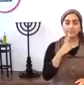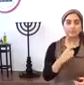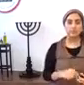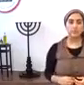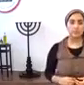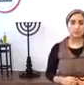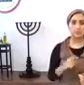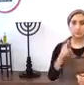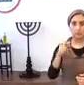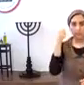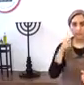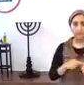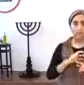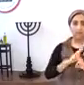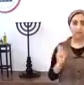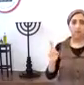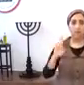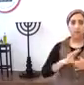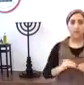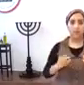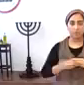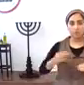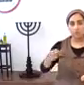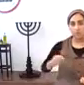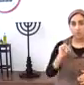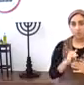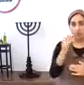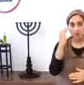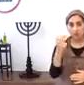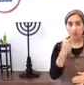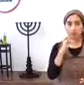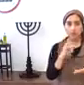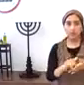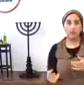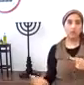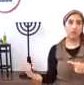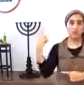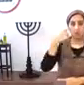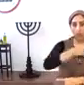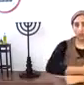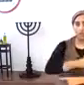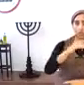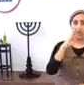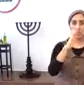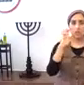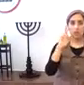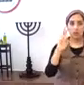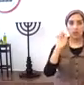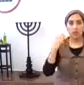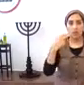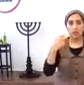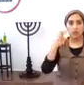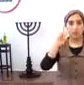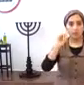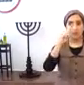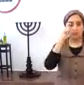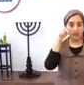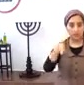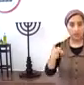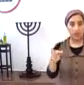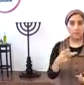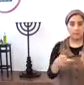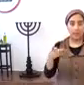Dice así. Tú ya recuerdas la historia. Por esto llamó a aquel lugar Beersheba porque ahí juraron ambos.